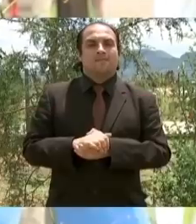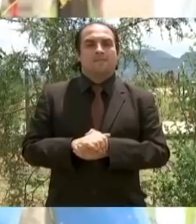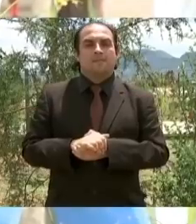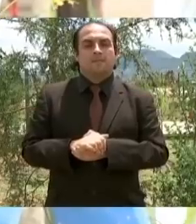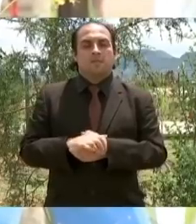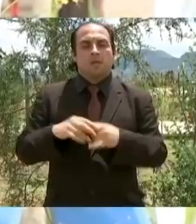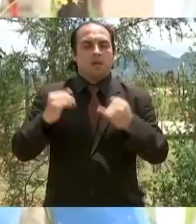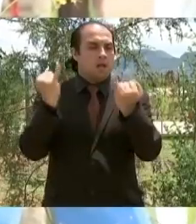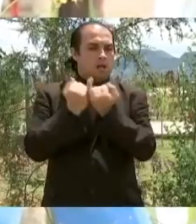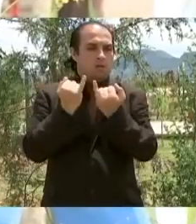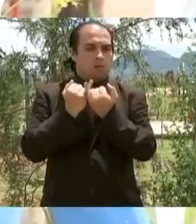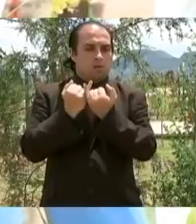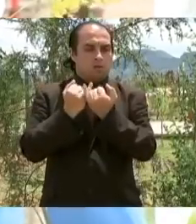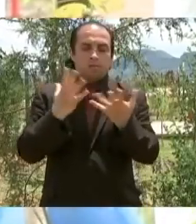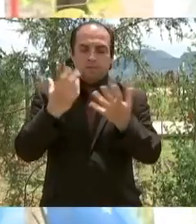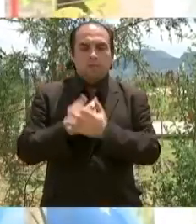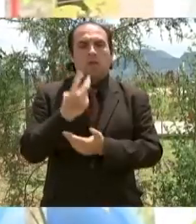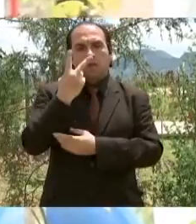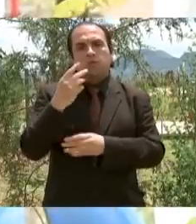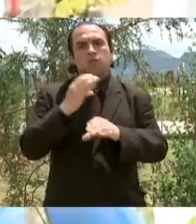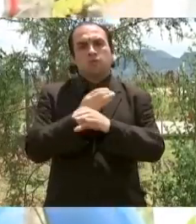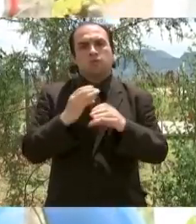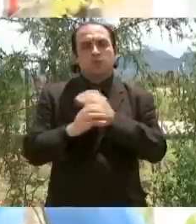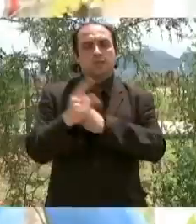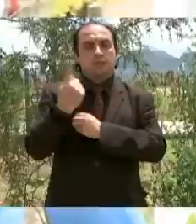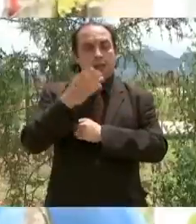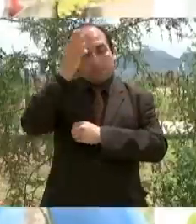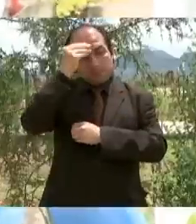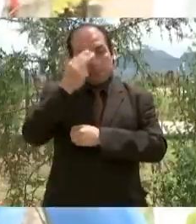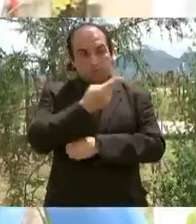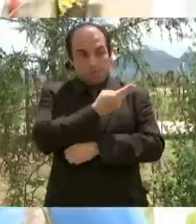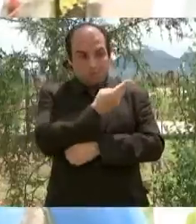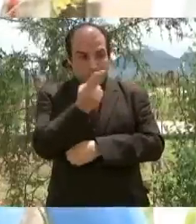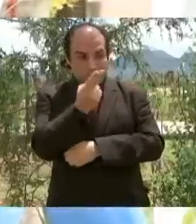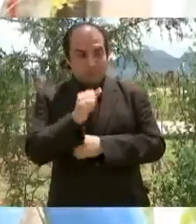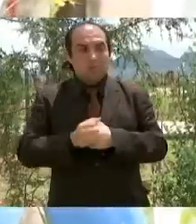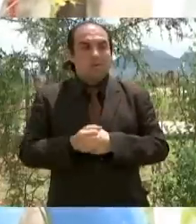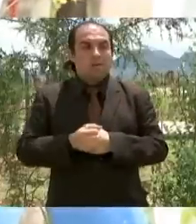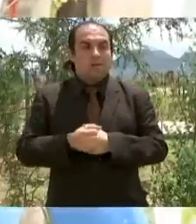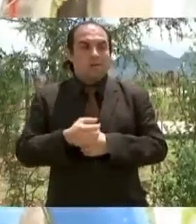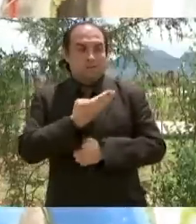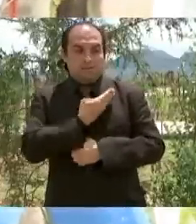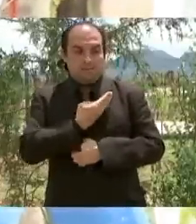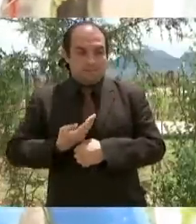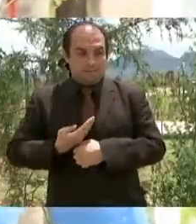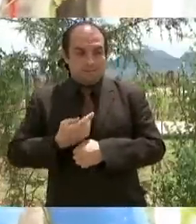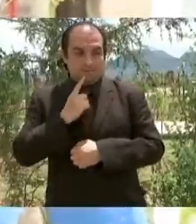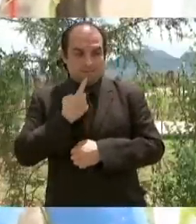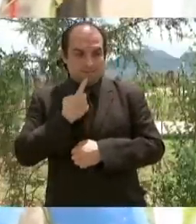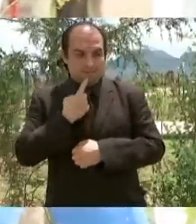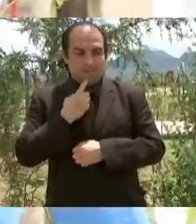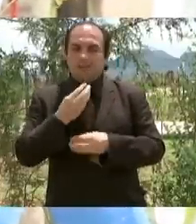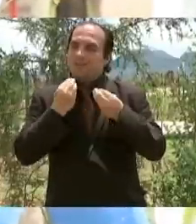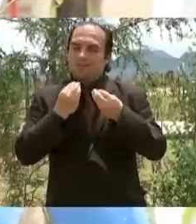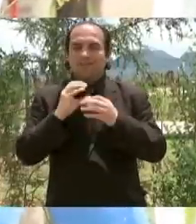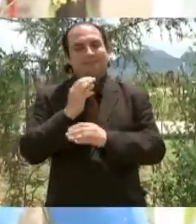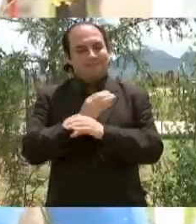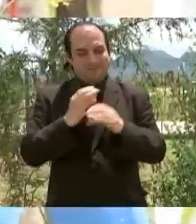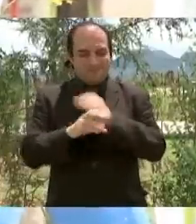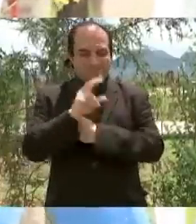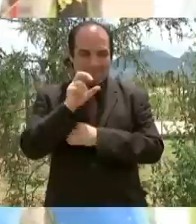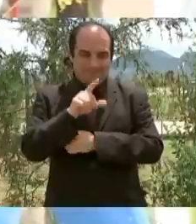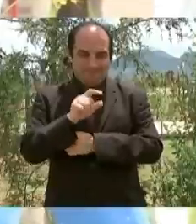Igual que hay dos cosas que aprendimos de usted, señor presidente. Bueno, hay muchas cosas que aprendimos de